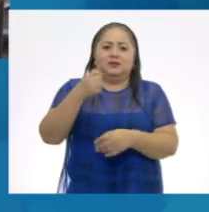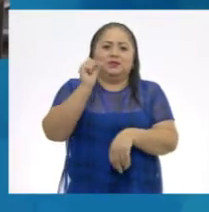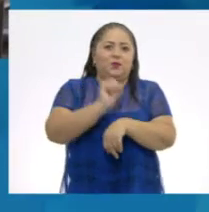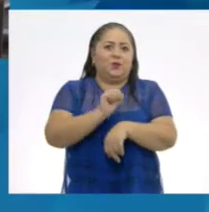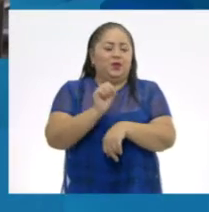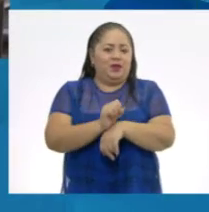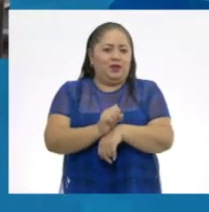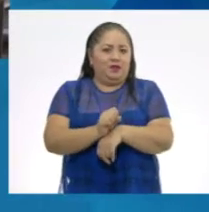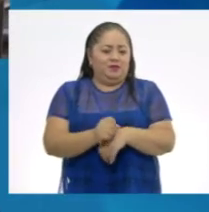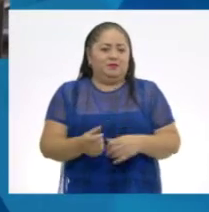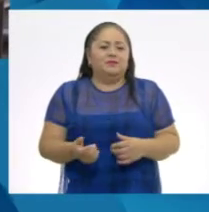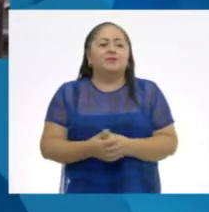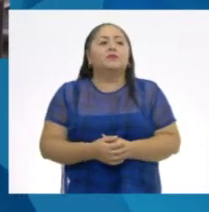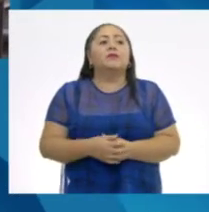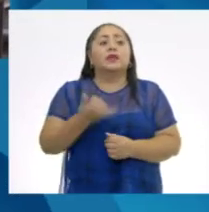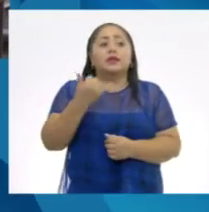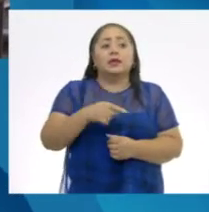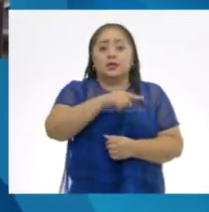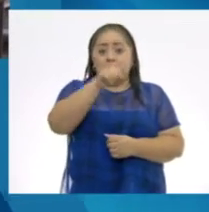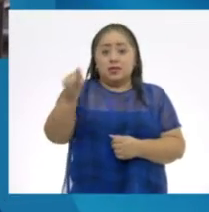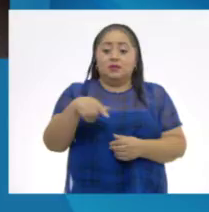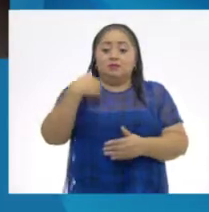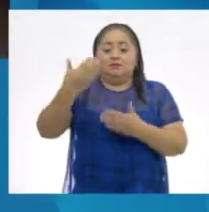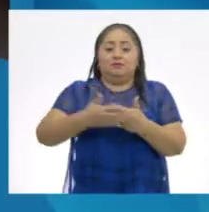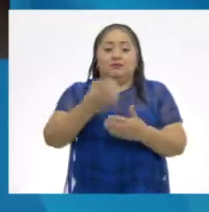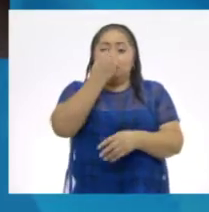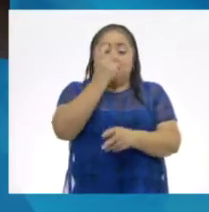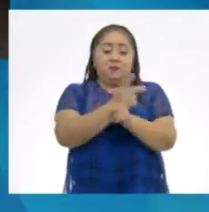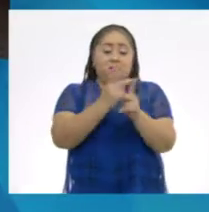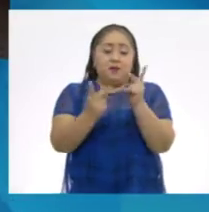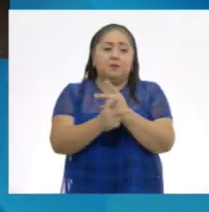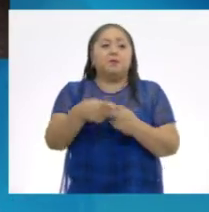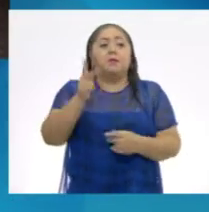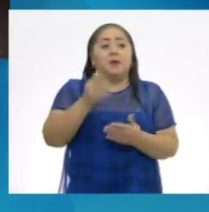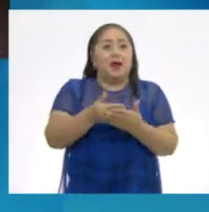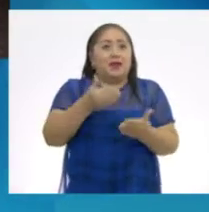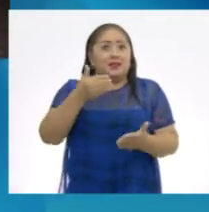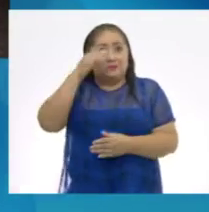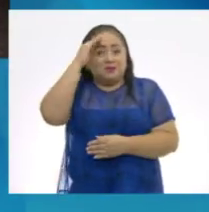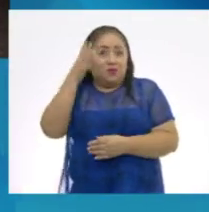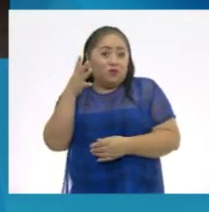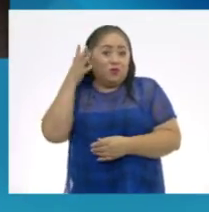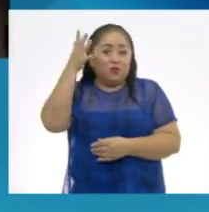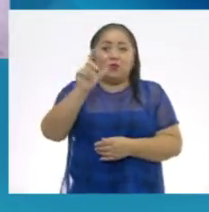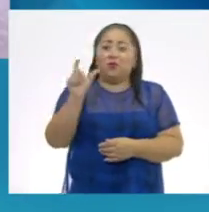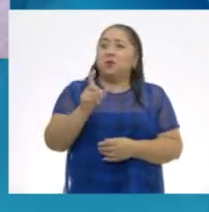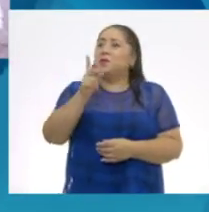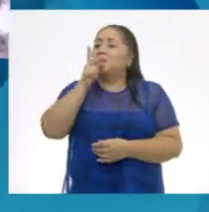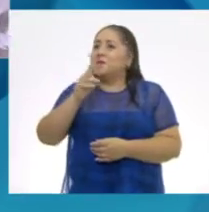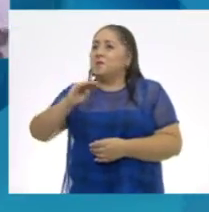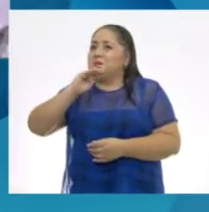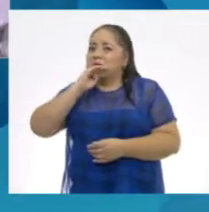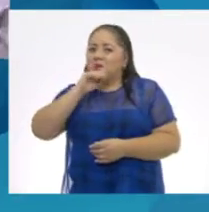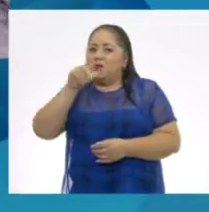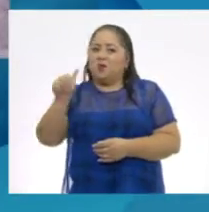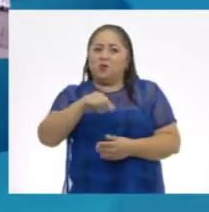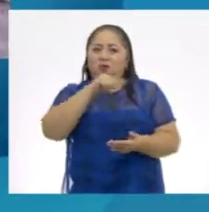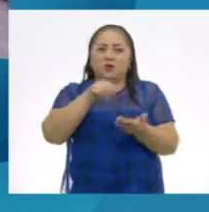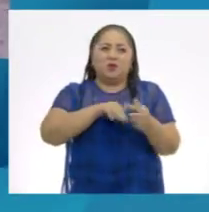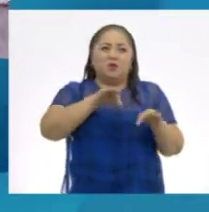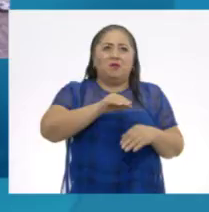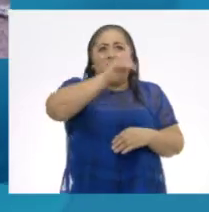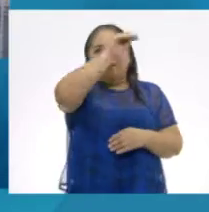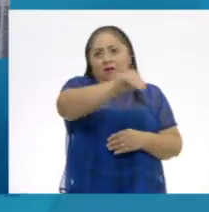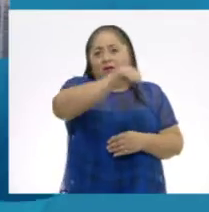secundaria y ellos entran a la prepa. Pero antes de pensar en el futuro, cuando papá y mamá migren a otro trabajo